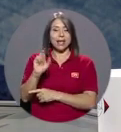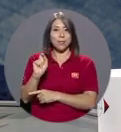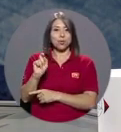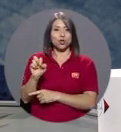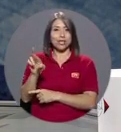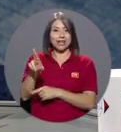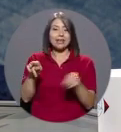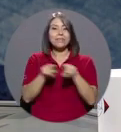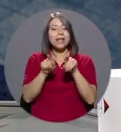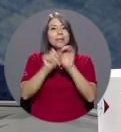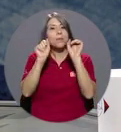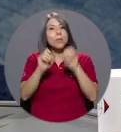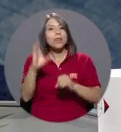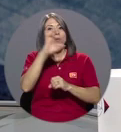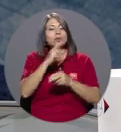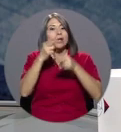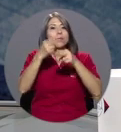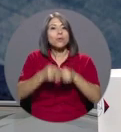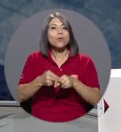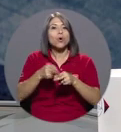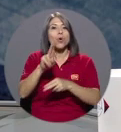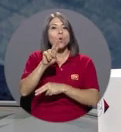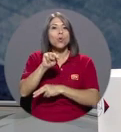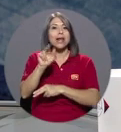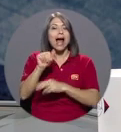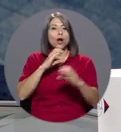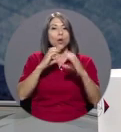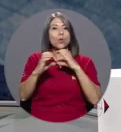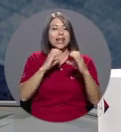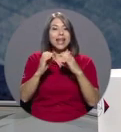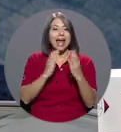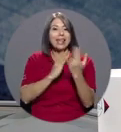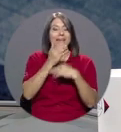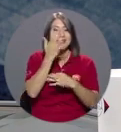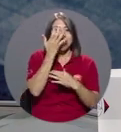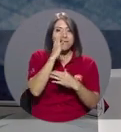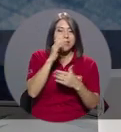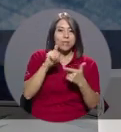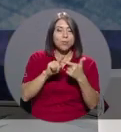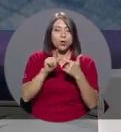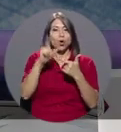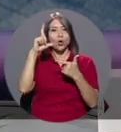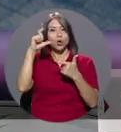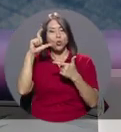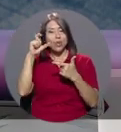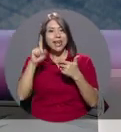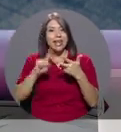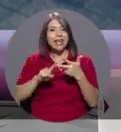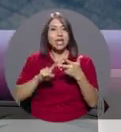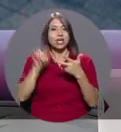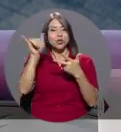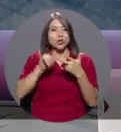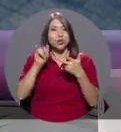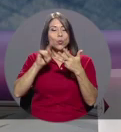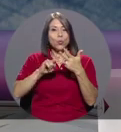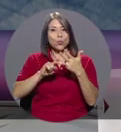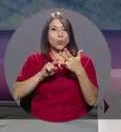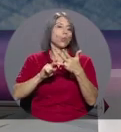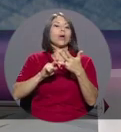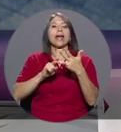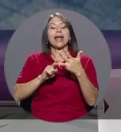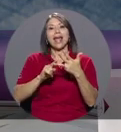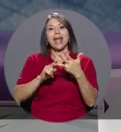www.una.ac.cr. También nos puede buscar ahora como Una Comunica en nuestros perfiles de Facebook, Twitter, YouTube e Instagram. Esta es la